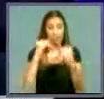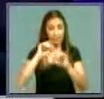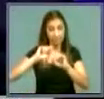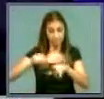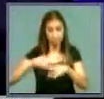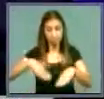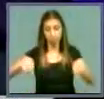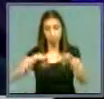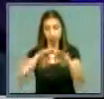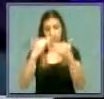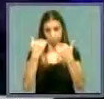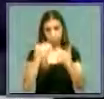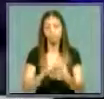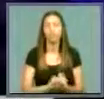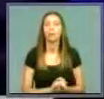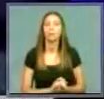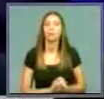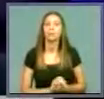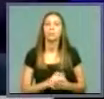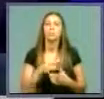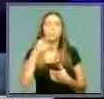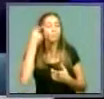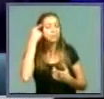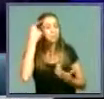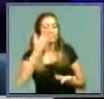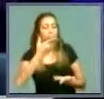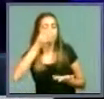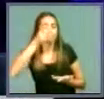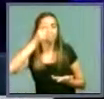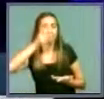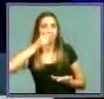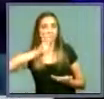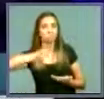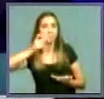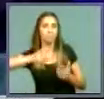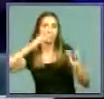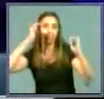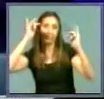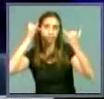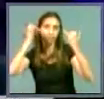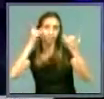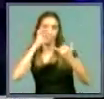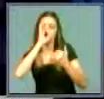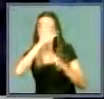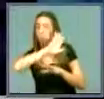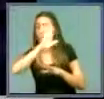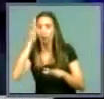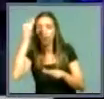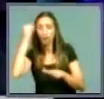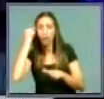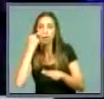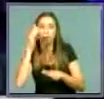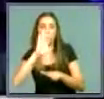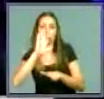altura de esa circunstancia. ¿Qué reflexión deja para aquellos que jóvenes que no tuvieron, digamos,